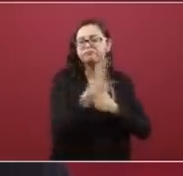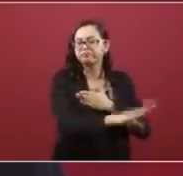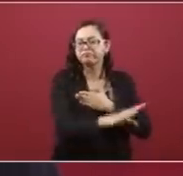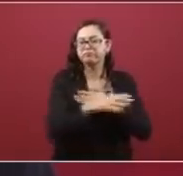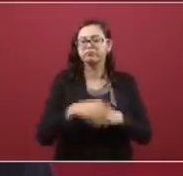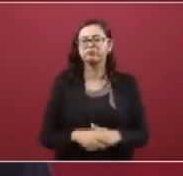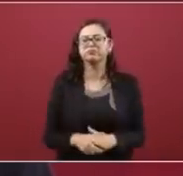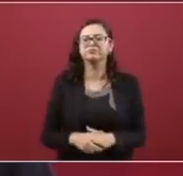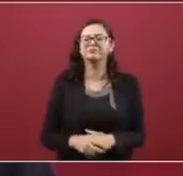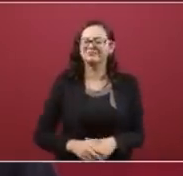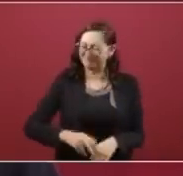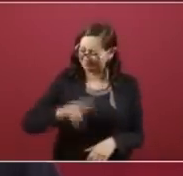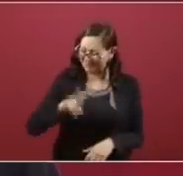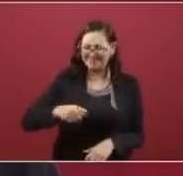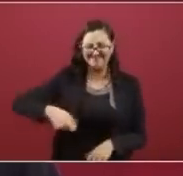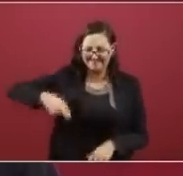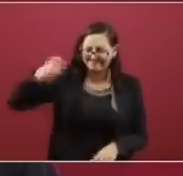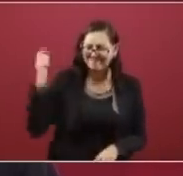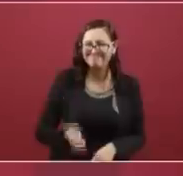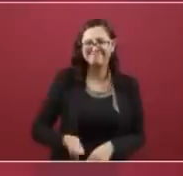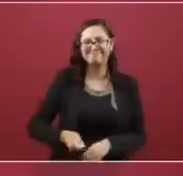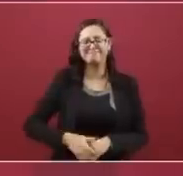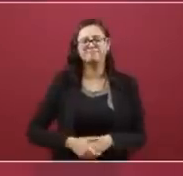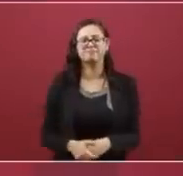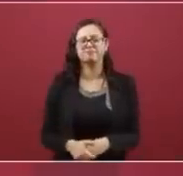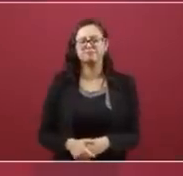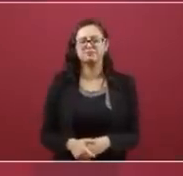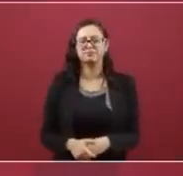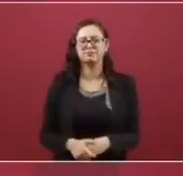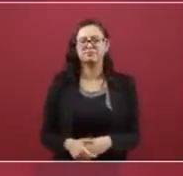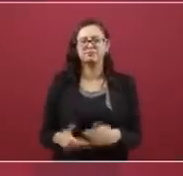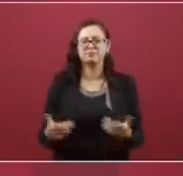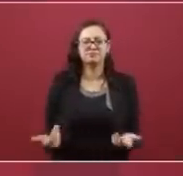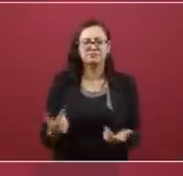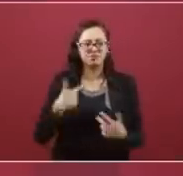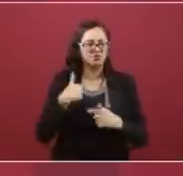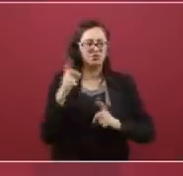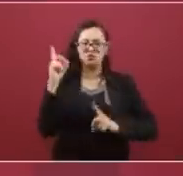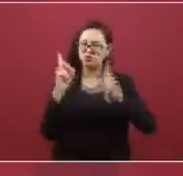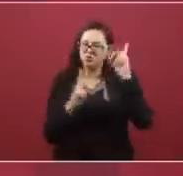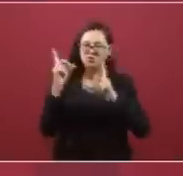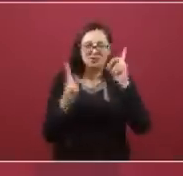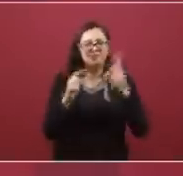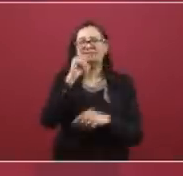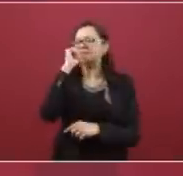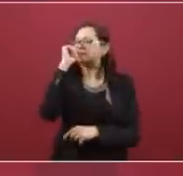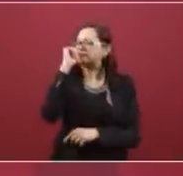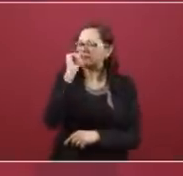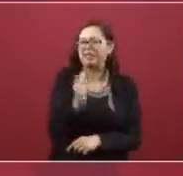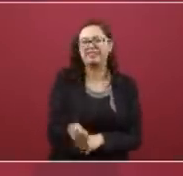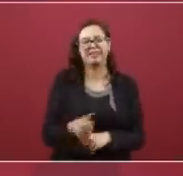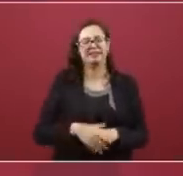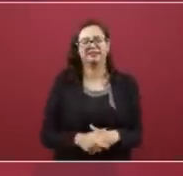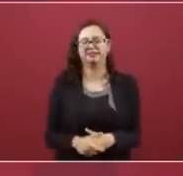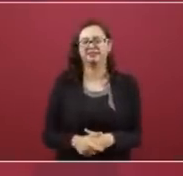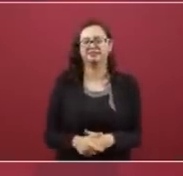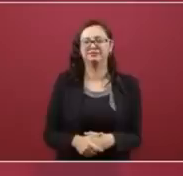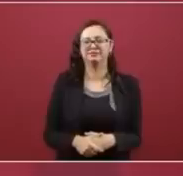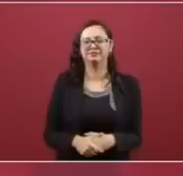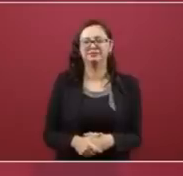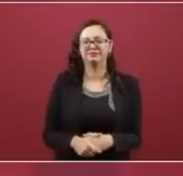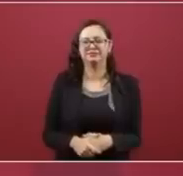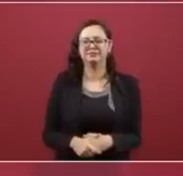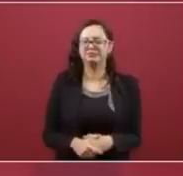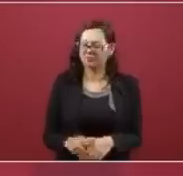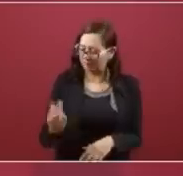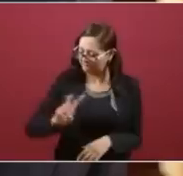Ahora sí que me canso, ganso. No tengo duda sobre eso. De que vamos